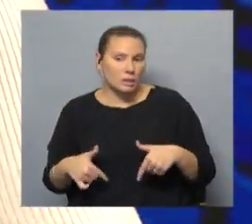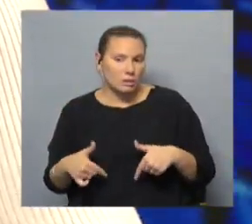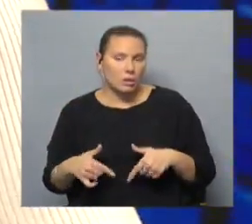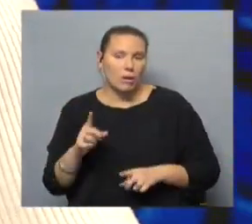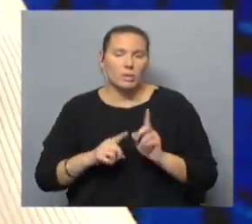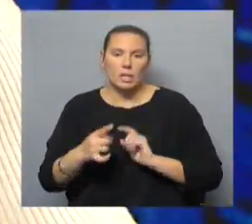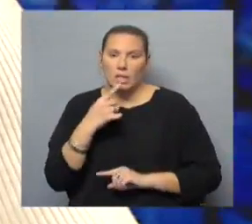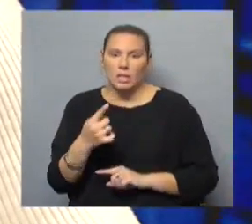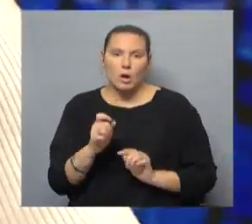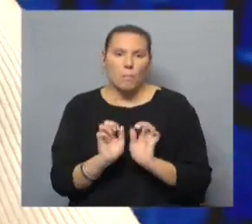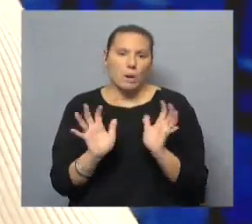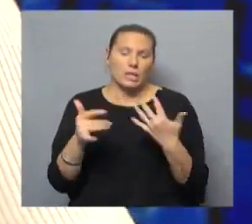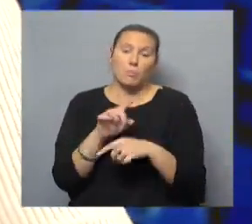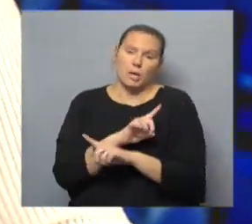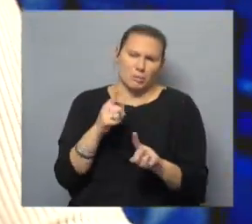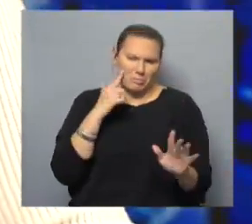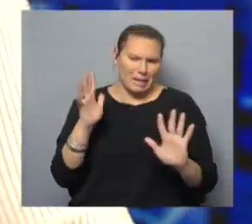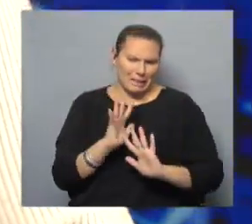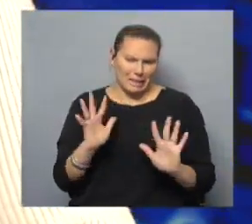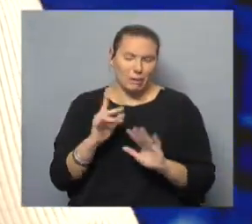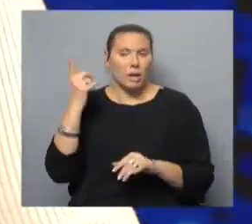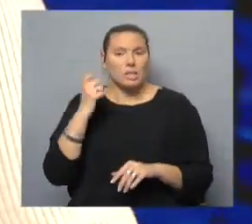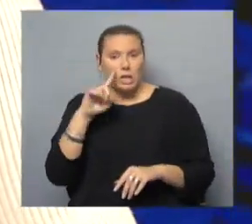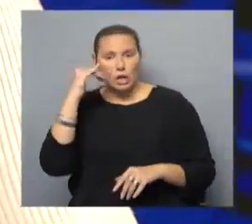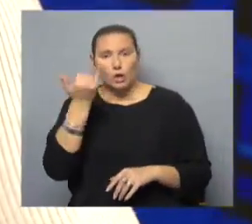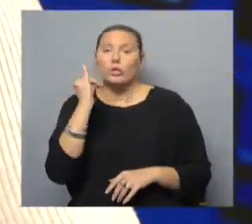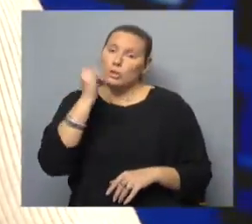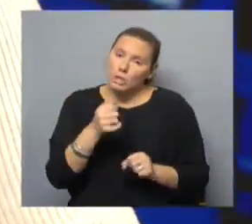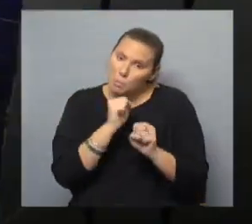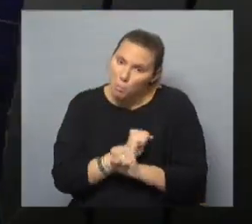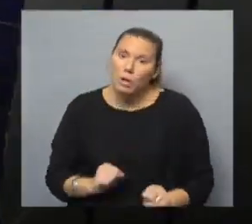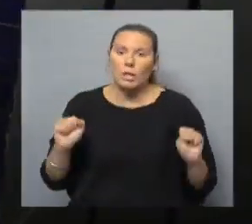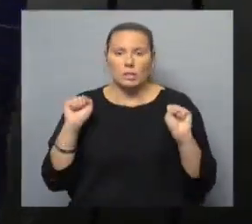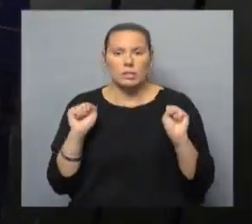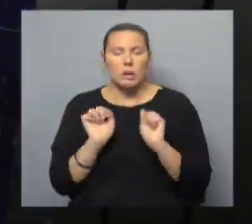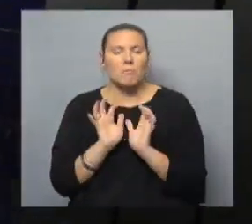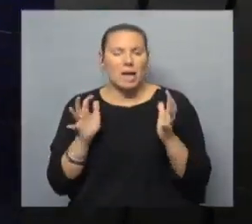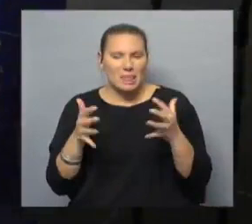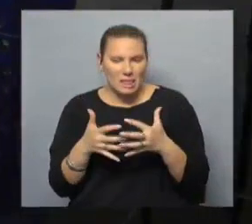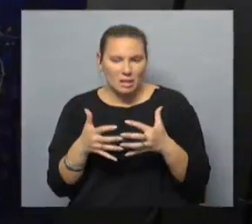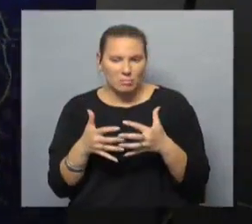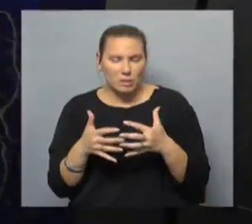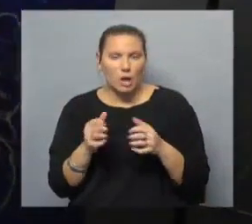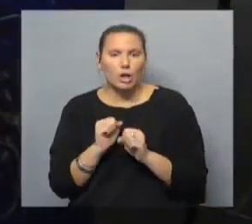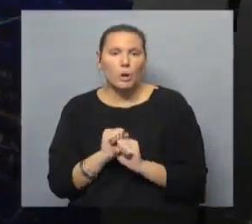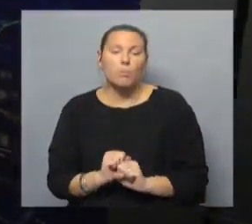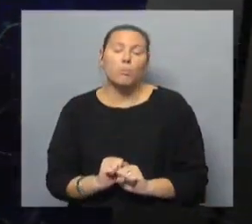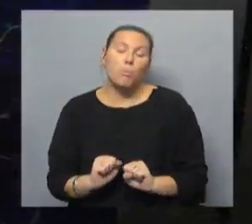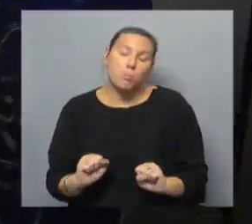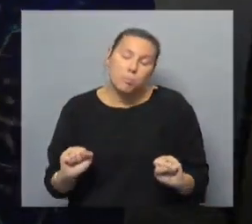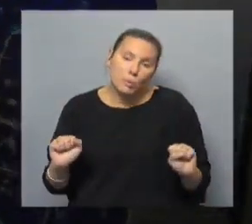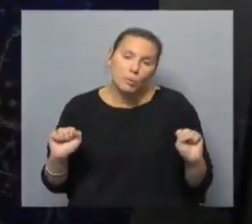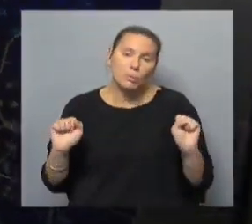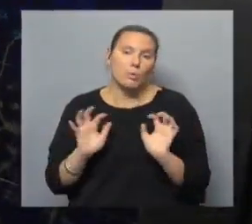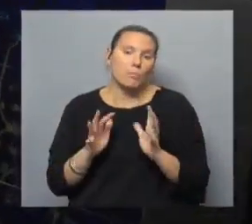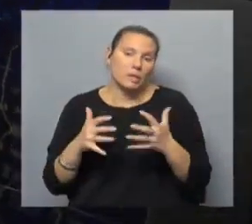había dicho que la pandemia no. Sí. Ayer reconoció que sí pudo haber tenido que ver la pandemia y además... ¿Reconoció que pudo haber tenido que ver? Que sí,